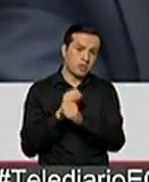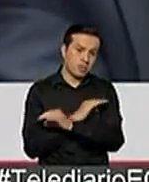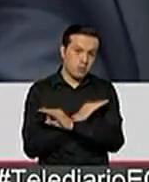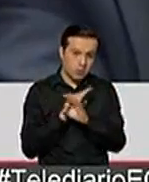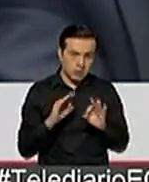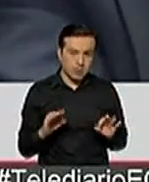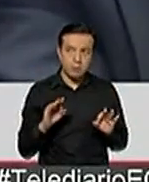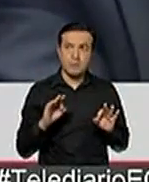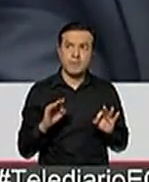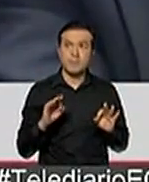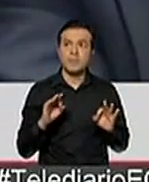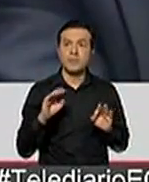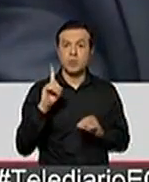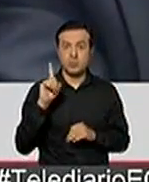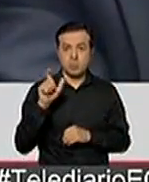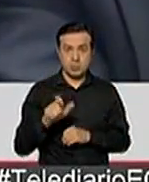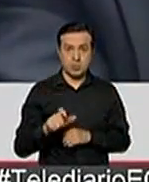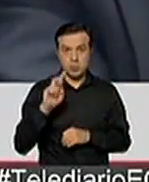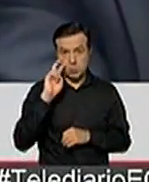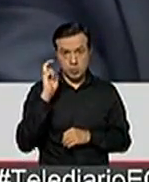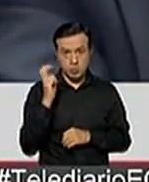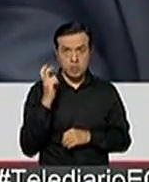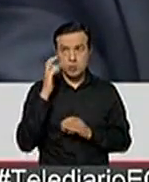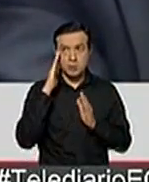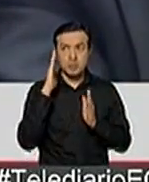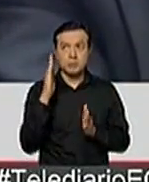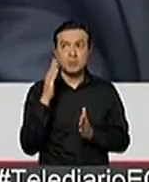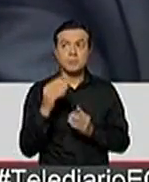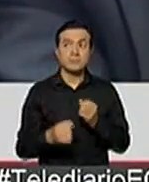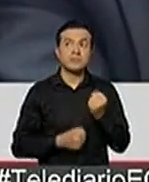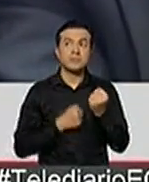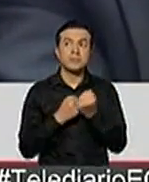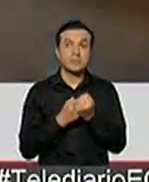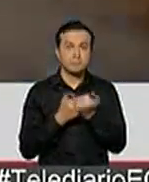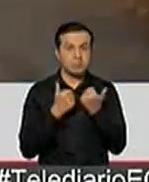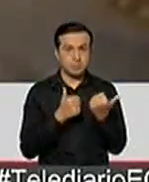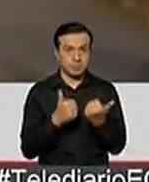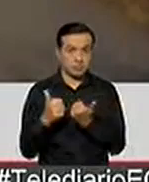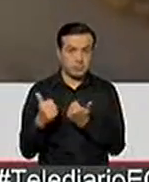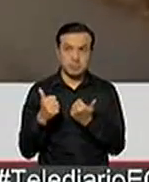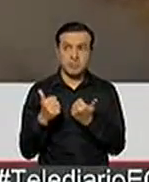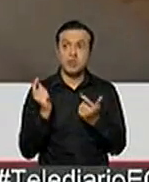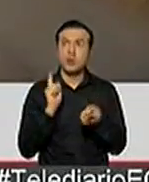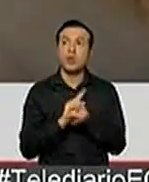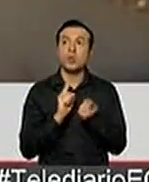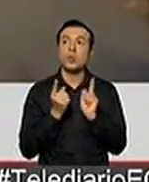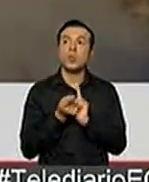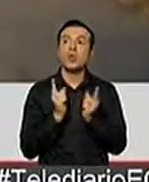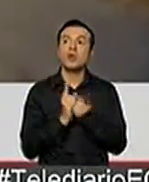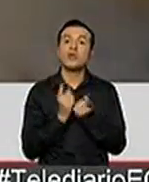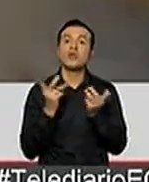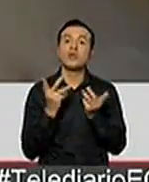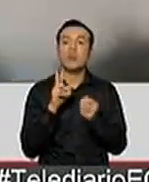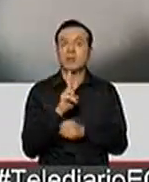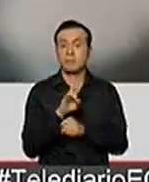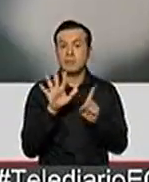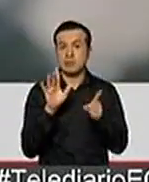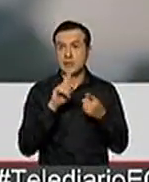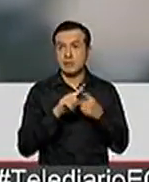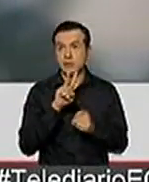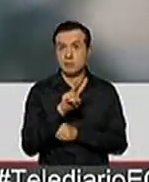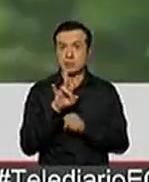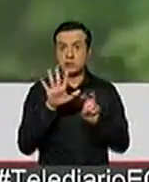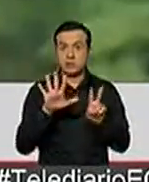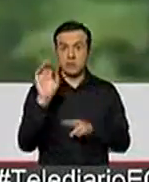para recibir a un turista y que se vaya con buena cara. El motoencuentro playero se realizará del 26 al